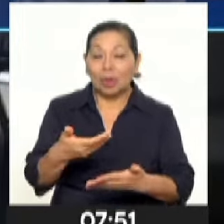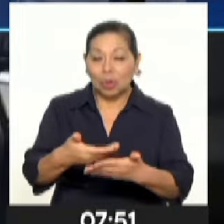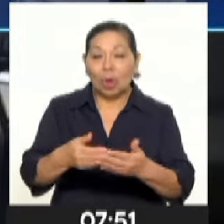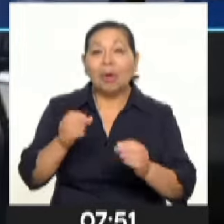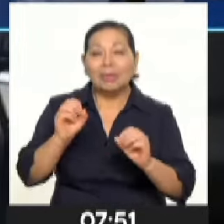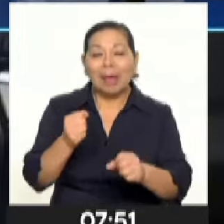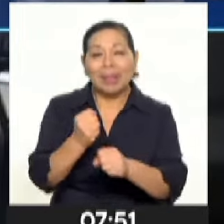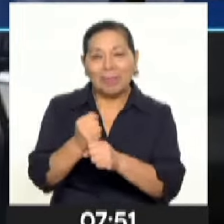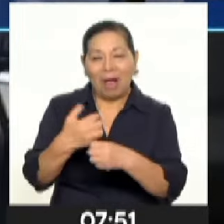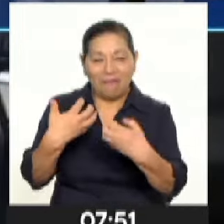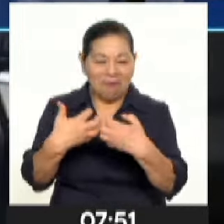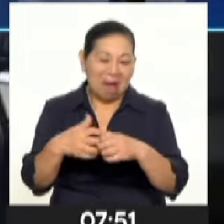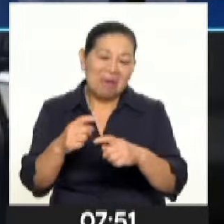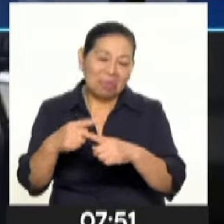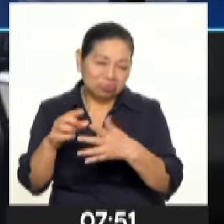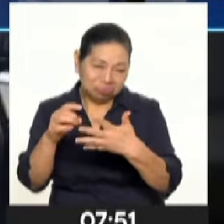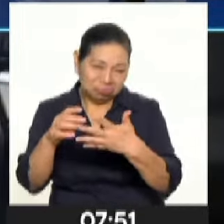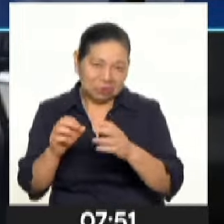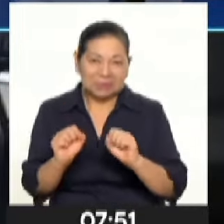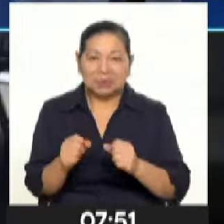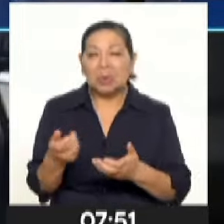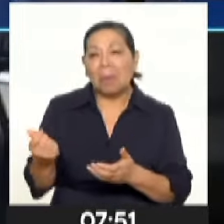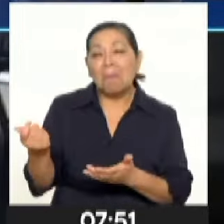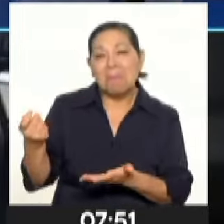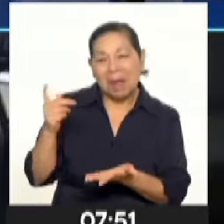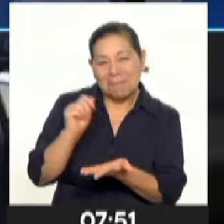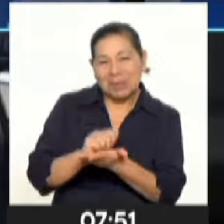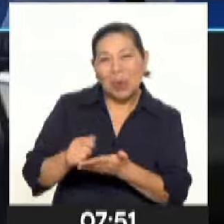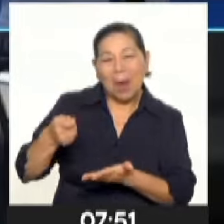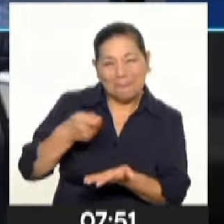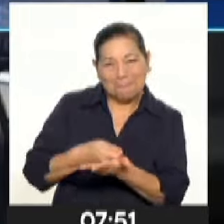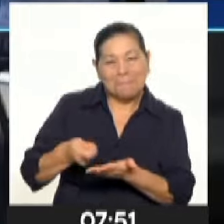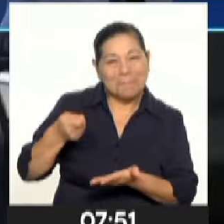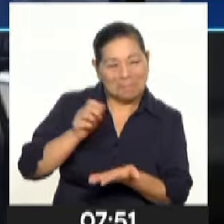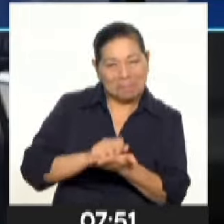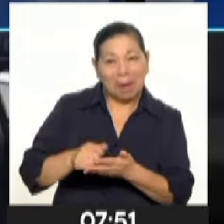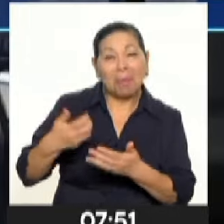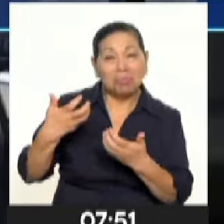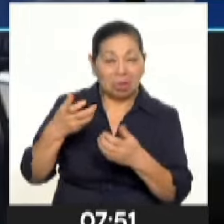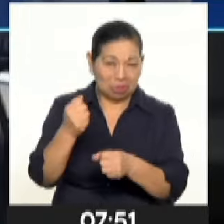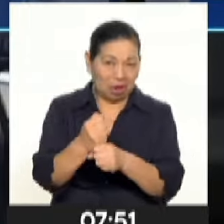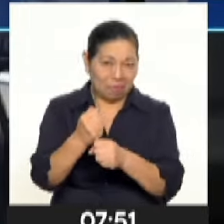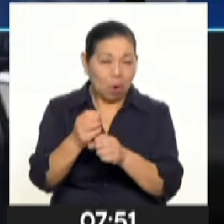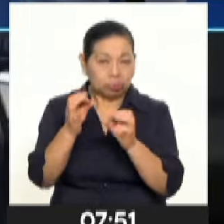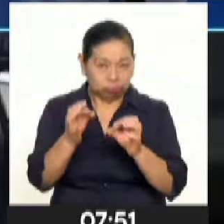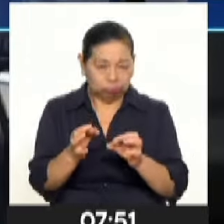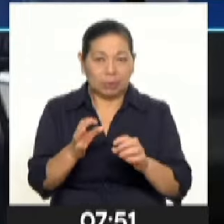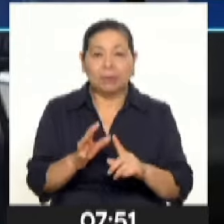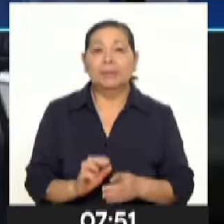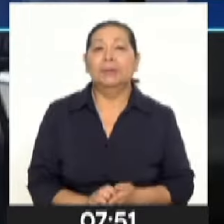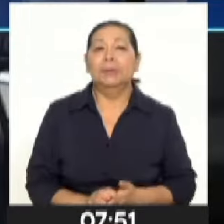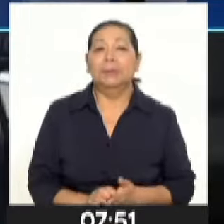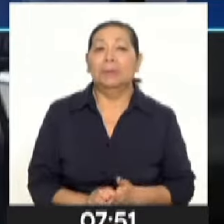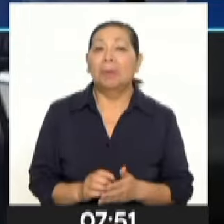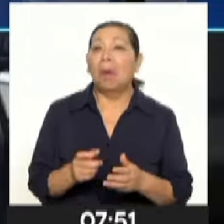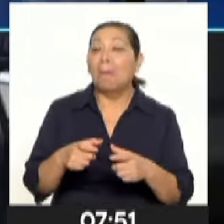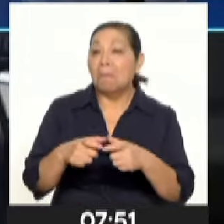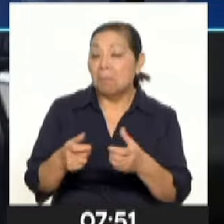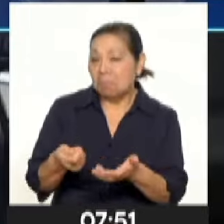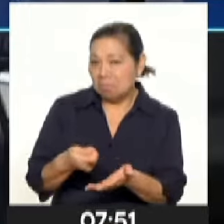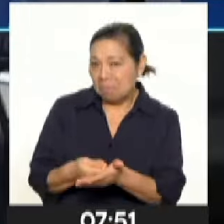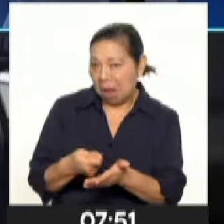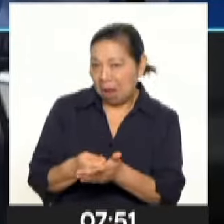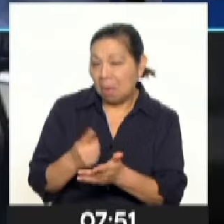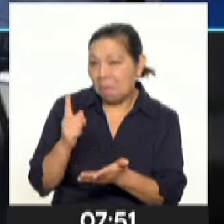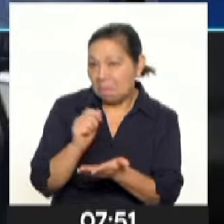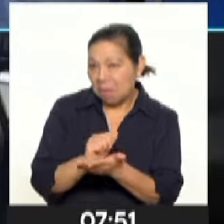¿no? A dependientes formales, ¿no? Aquella persona que recibe un sueldo y está en una empresa de manera formal. Los que emiten recibos por honorarios, los